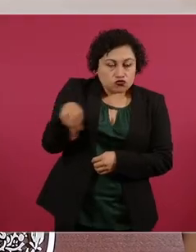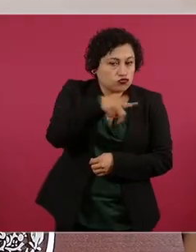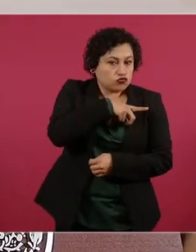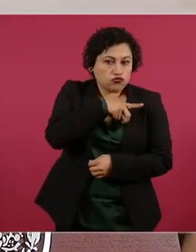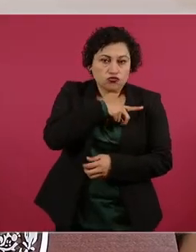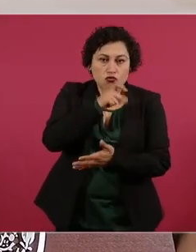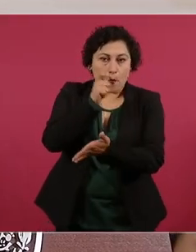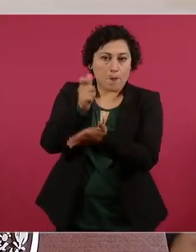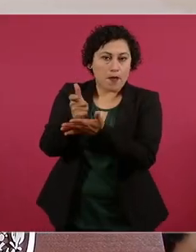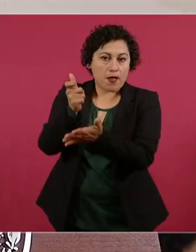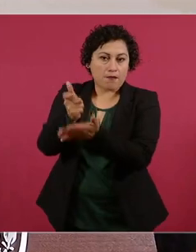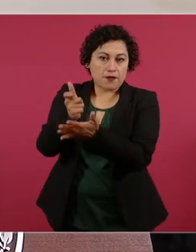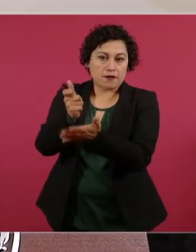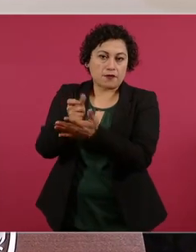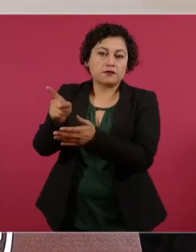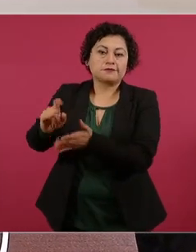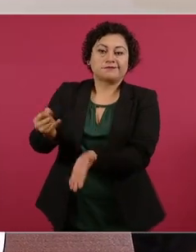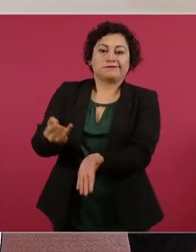que